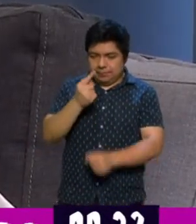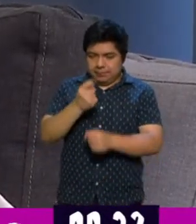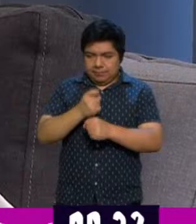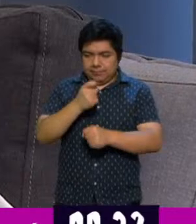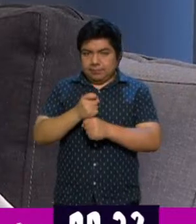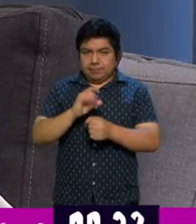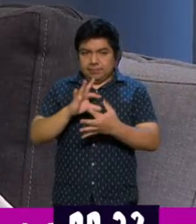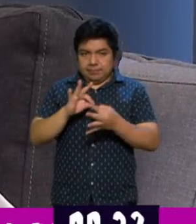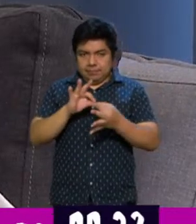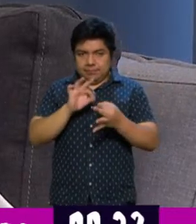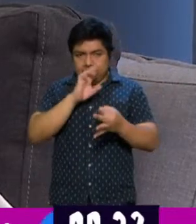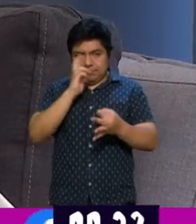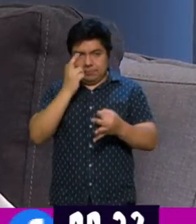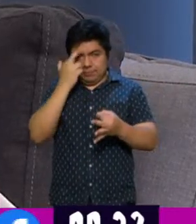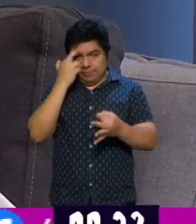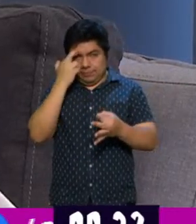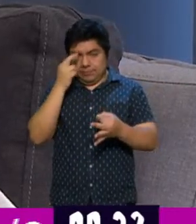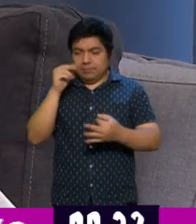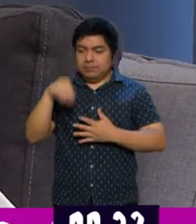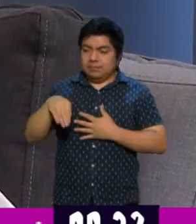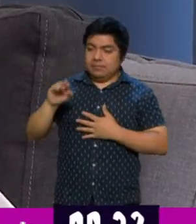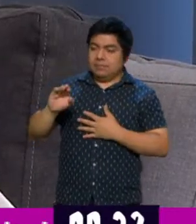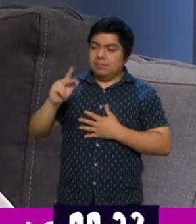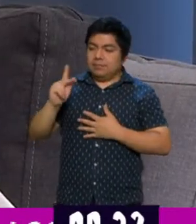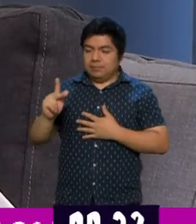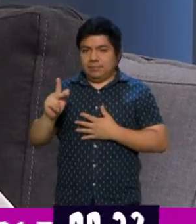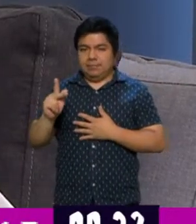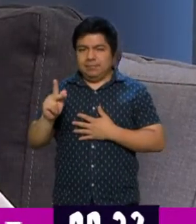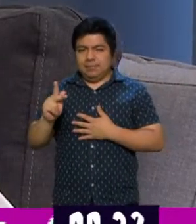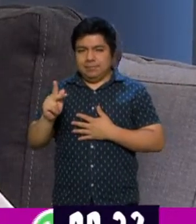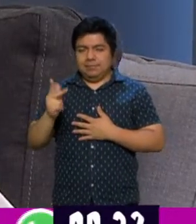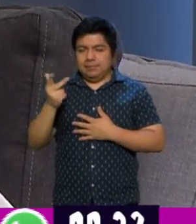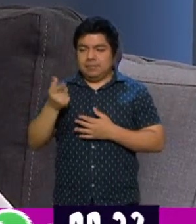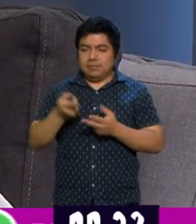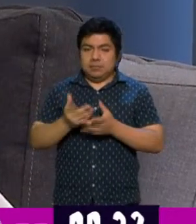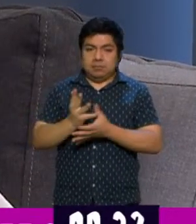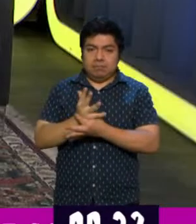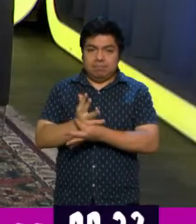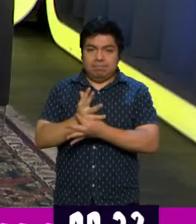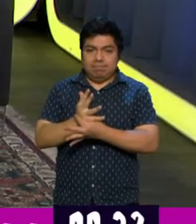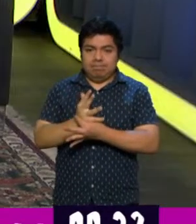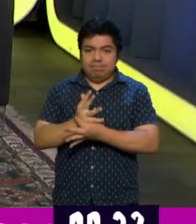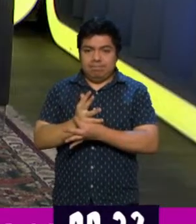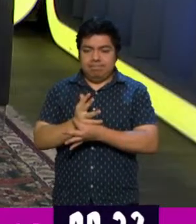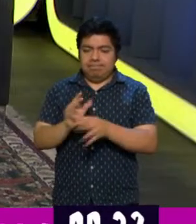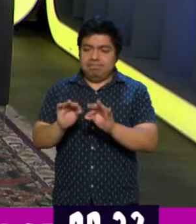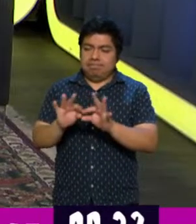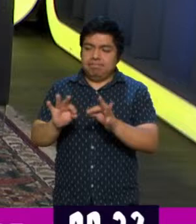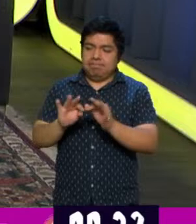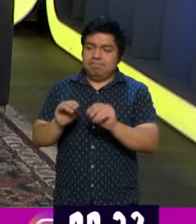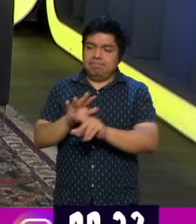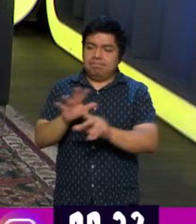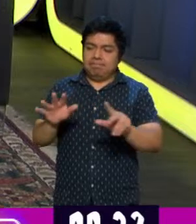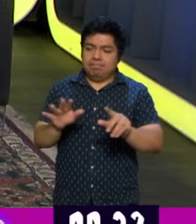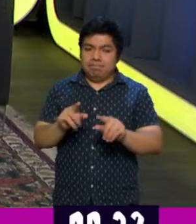es recordar lo que Martin Luther King pues dijo con una enorme brillantez, ¿no?